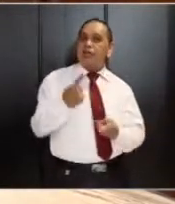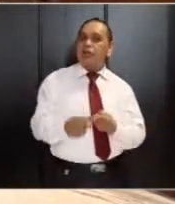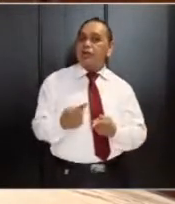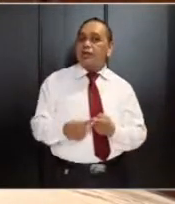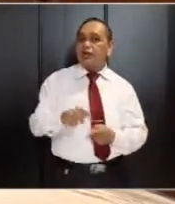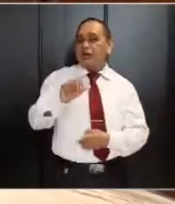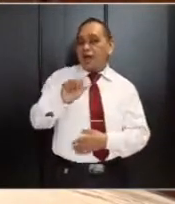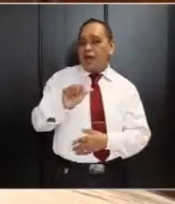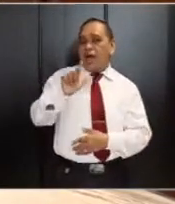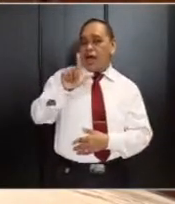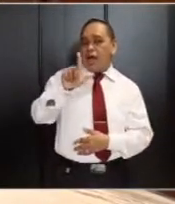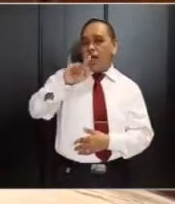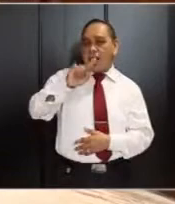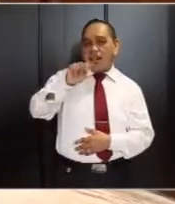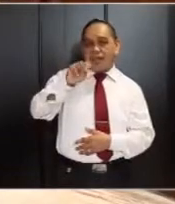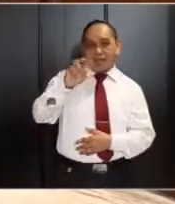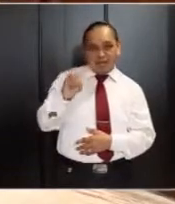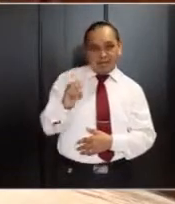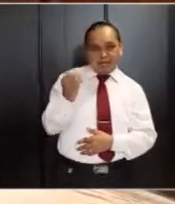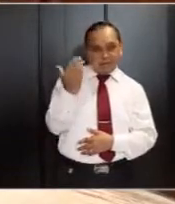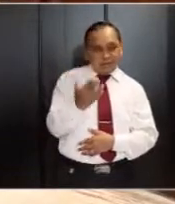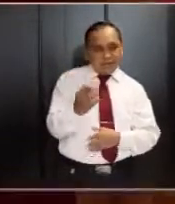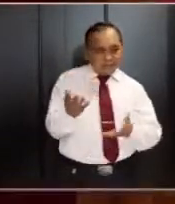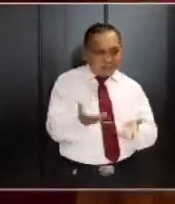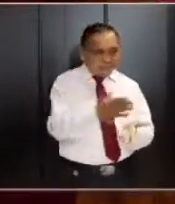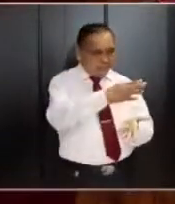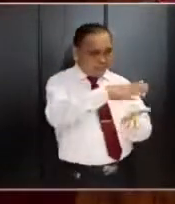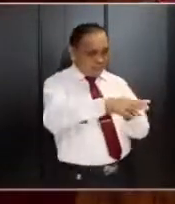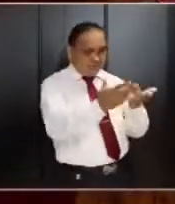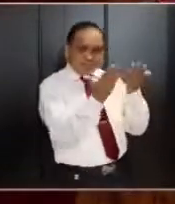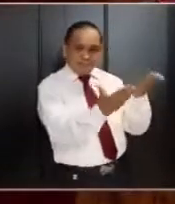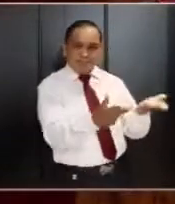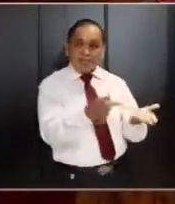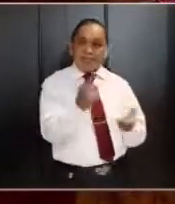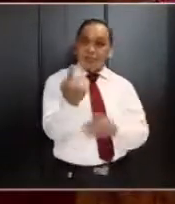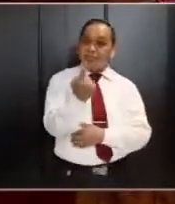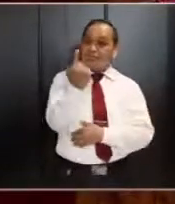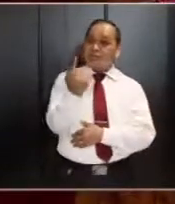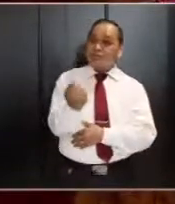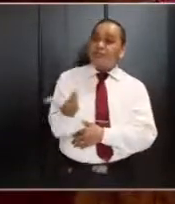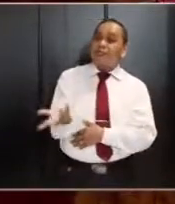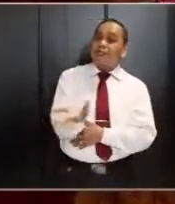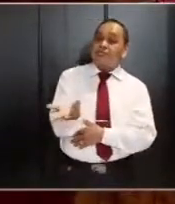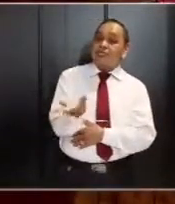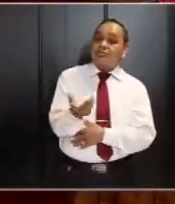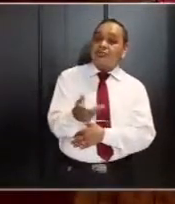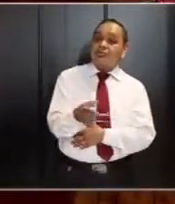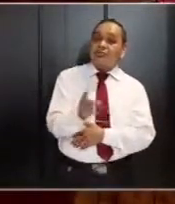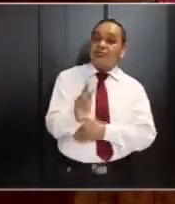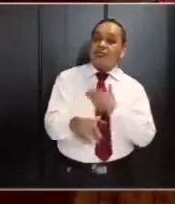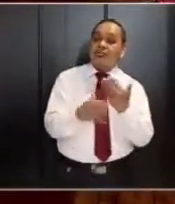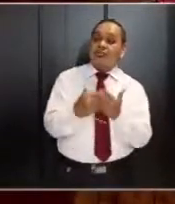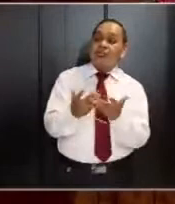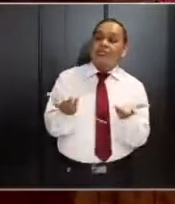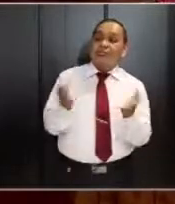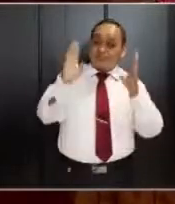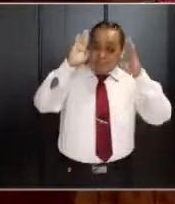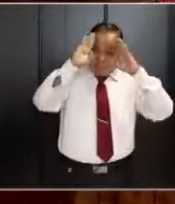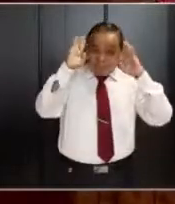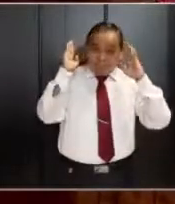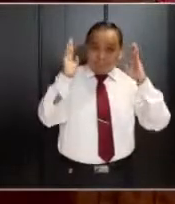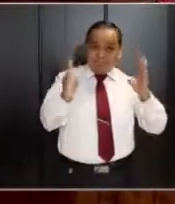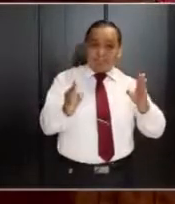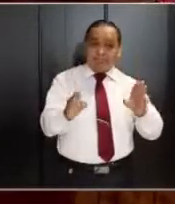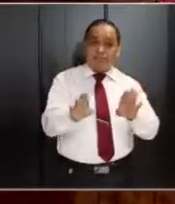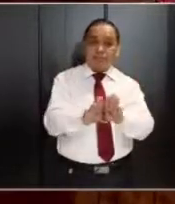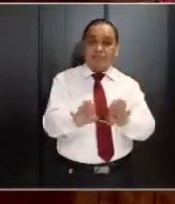¿por qué? ¿Por qué no se lo cobraron a él, Pero no son uno, Entonces, pues los embaucaba con esa forma de